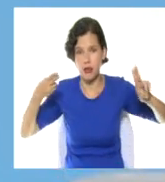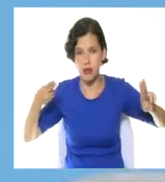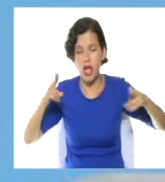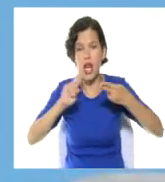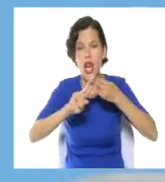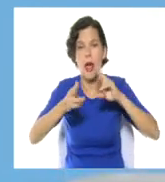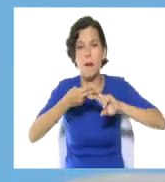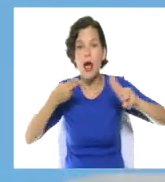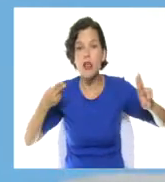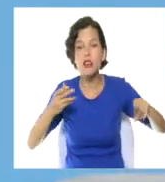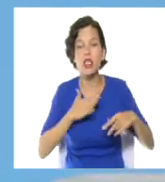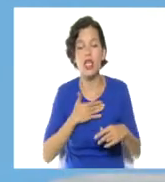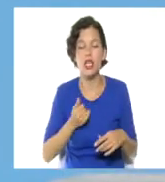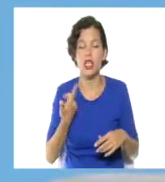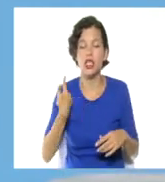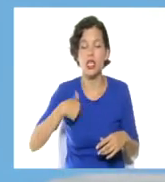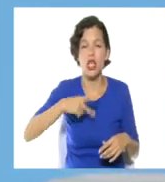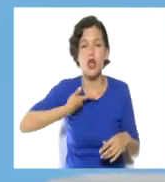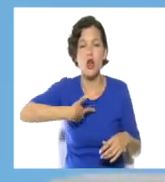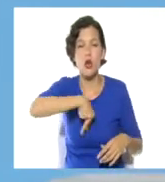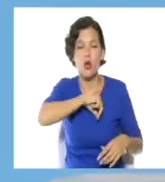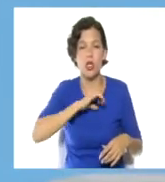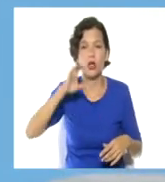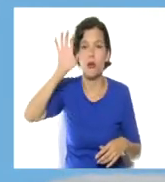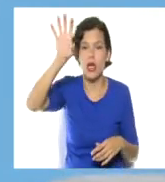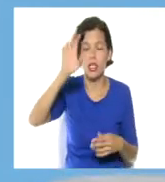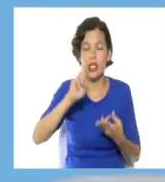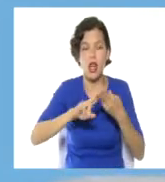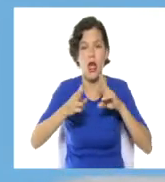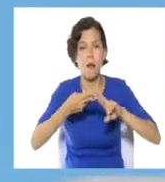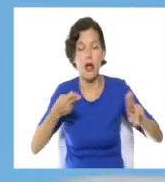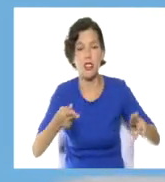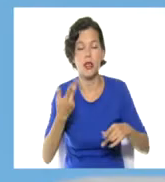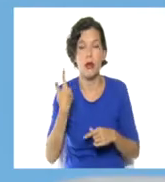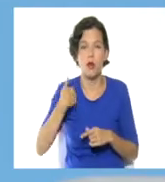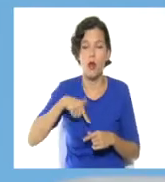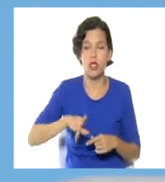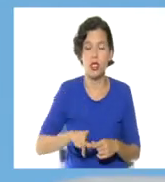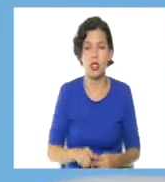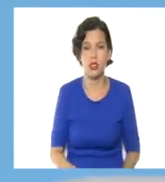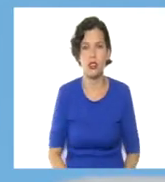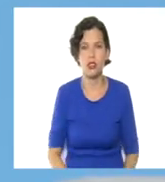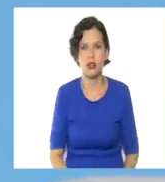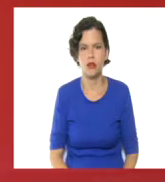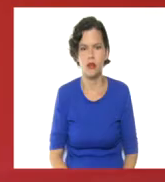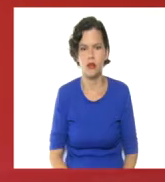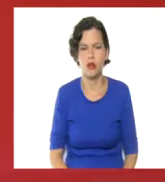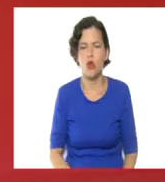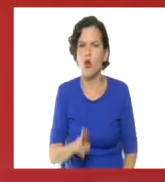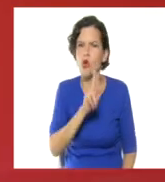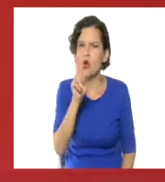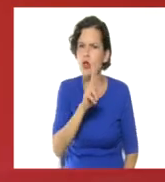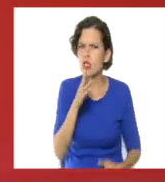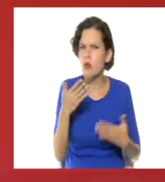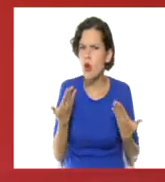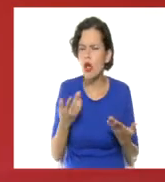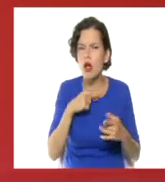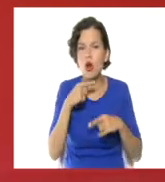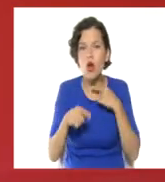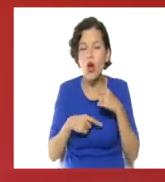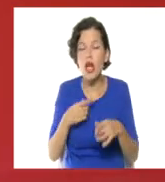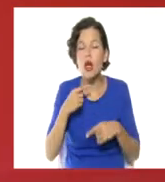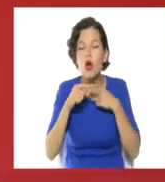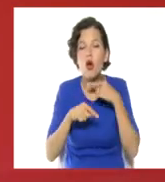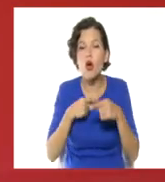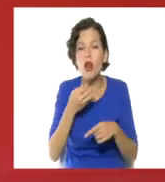tener nuestro país y la paz que vamos a tener con el favor de Dios. ¿Utilizamos qué colores? Nuestros colores